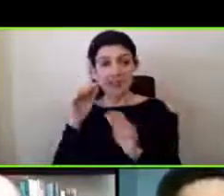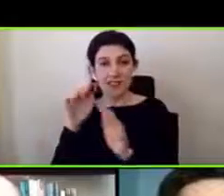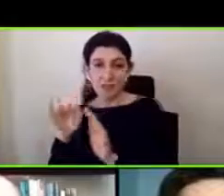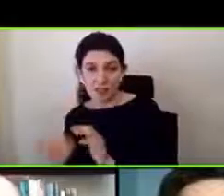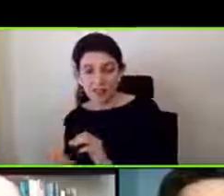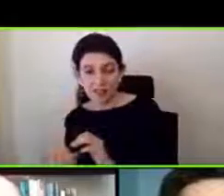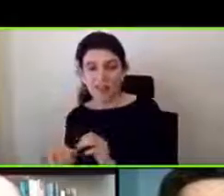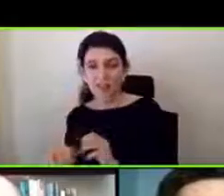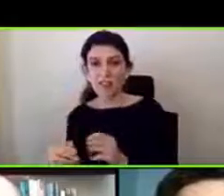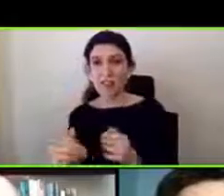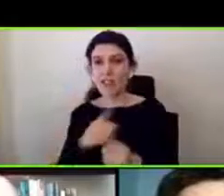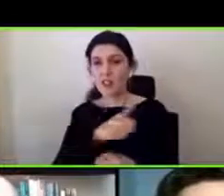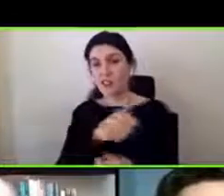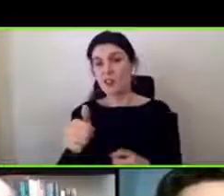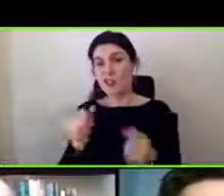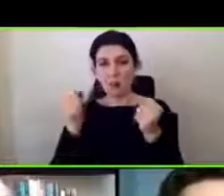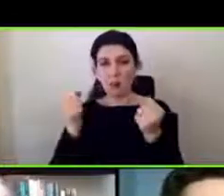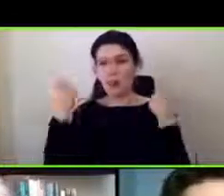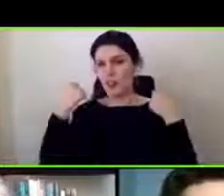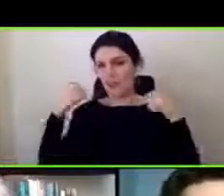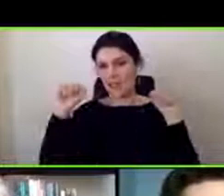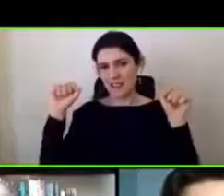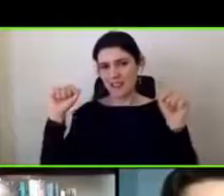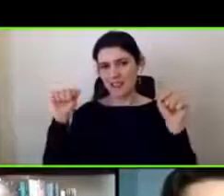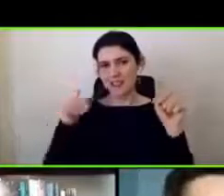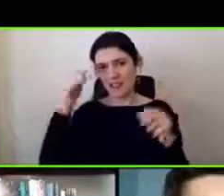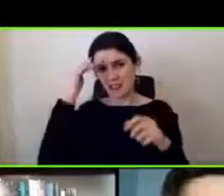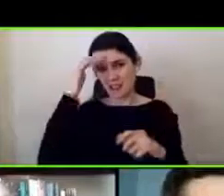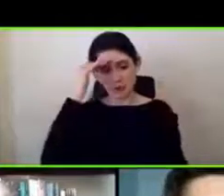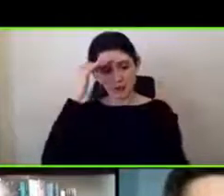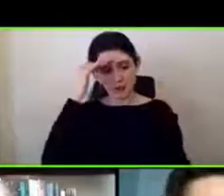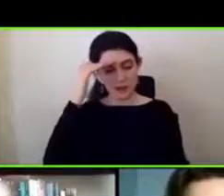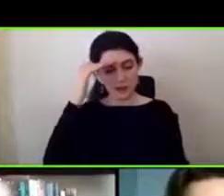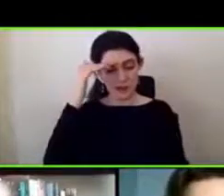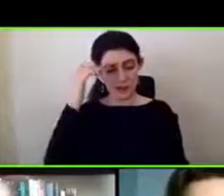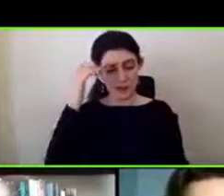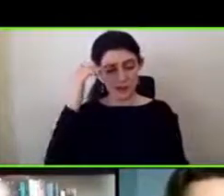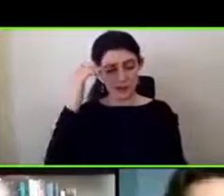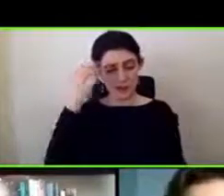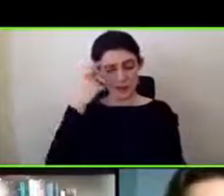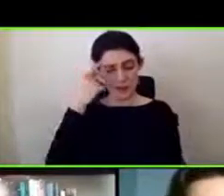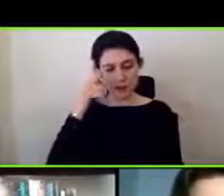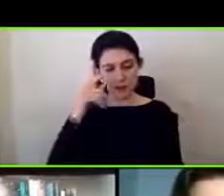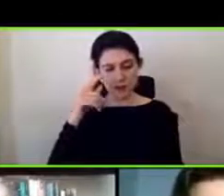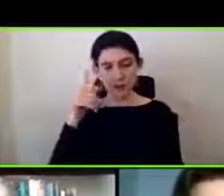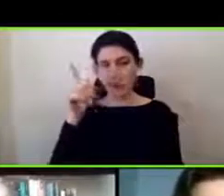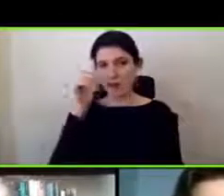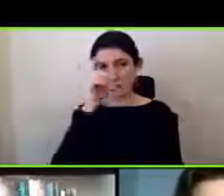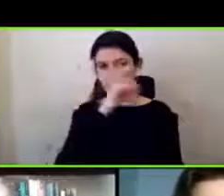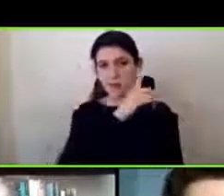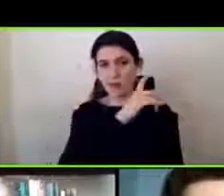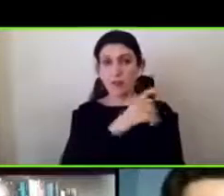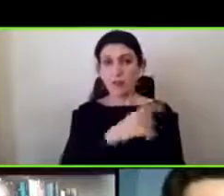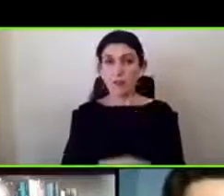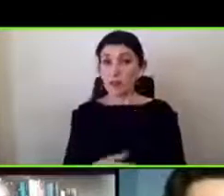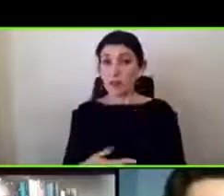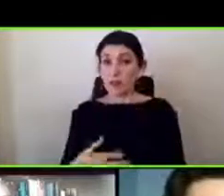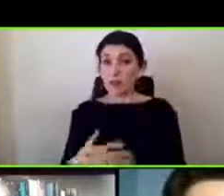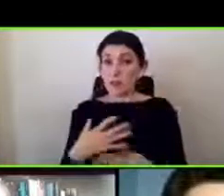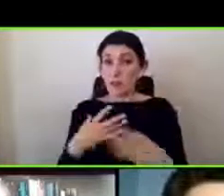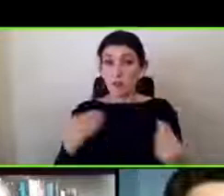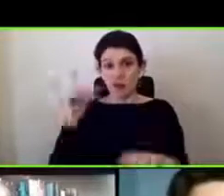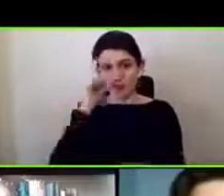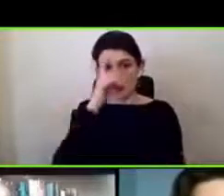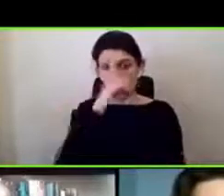salir ganando con esta experiencia. Pero es difícil, es muy difícil, por lo menos en todo